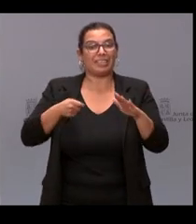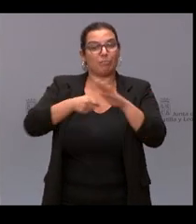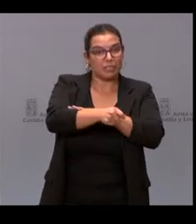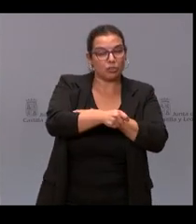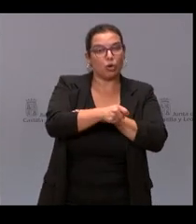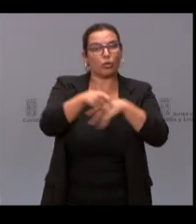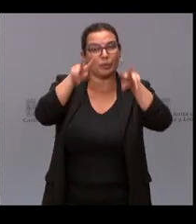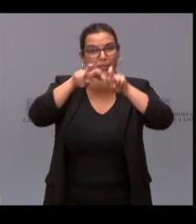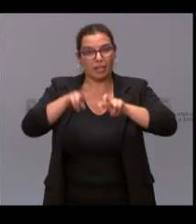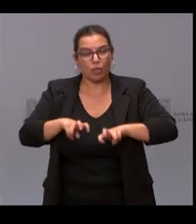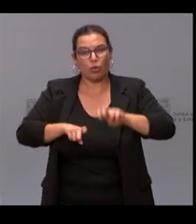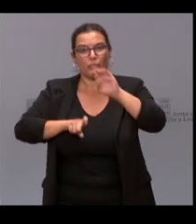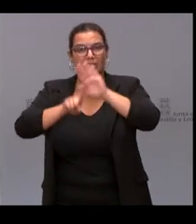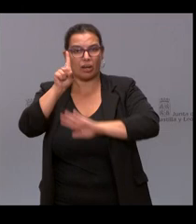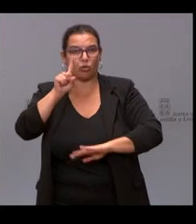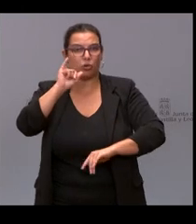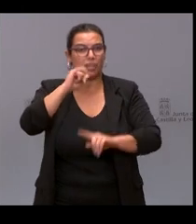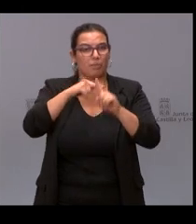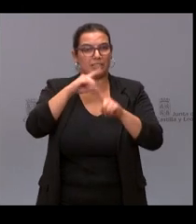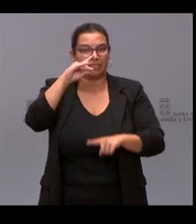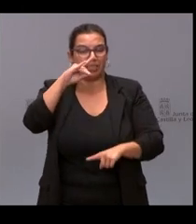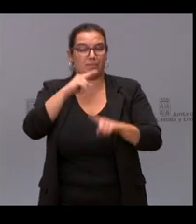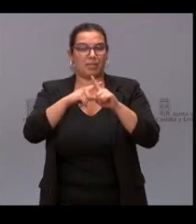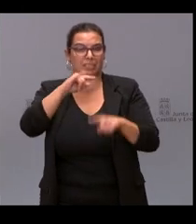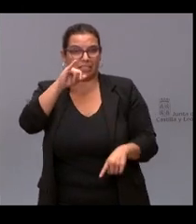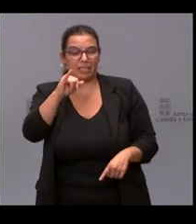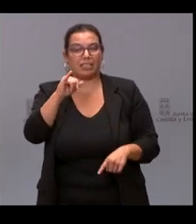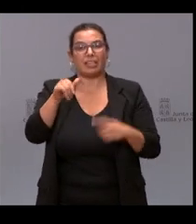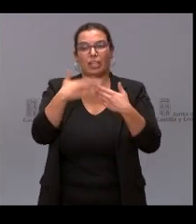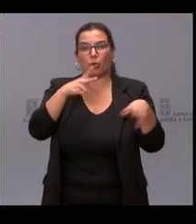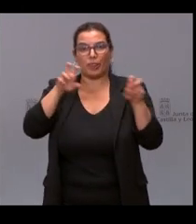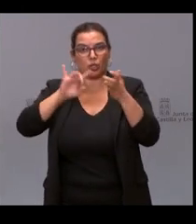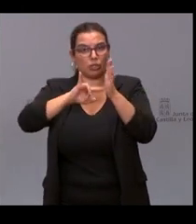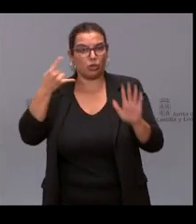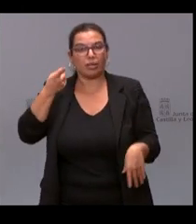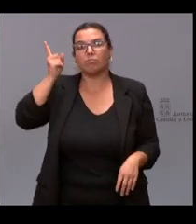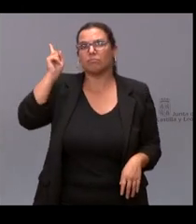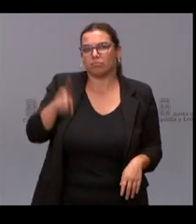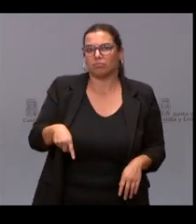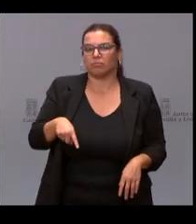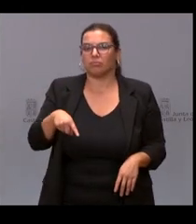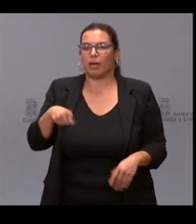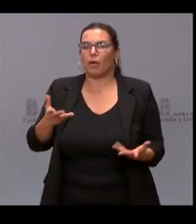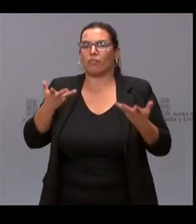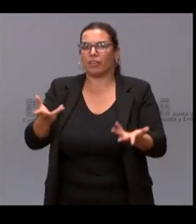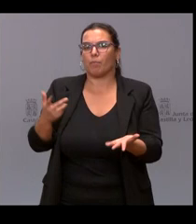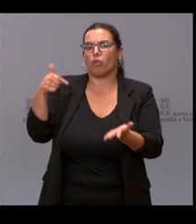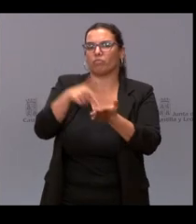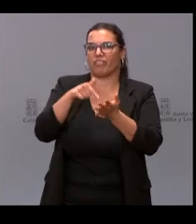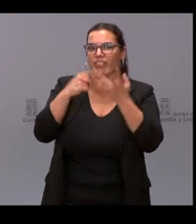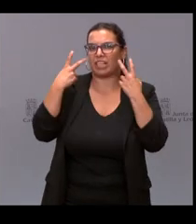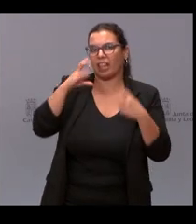a la investigación, al desarrollo, a la innovación tecnológica. Apostamos con una fiscalidad